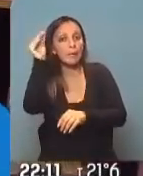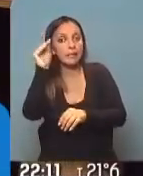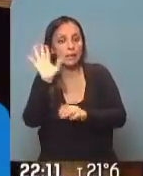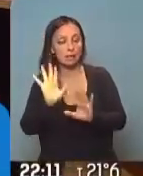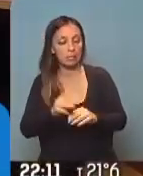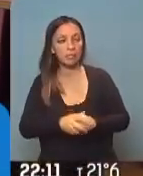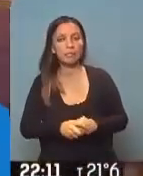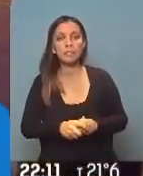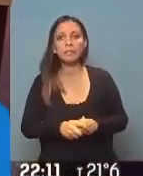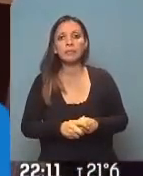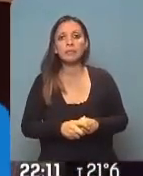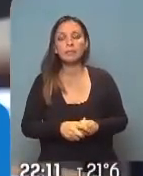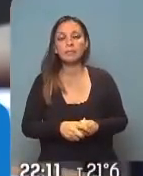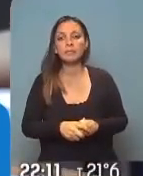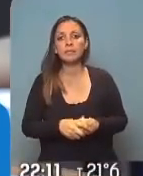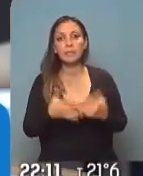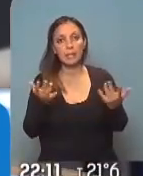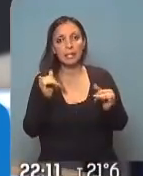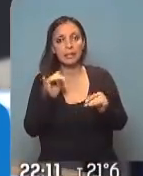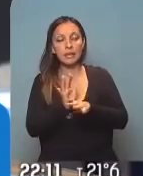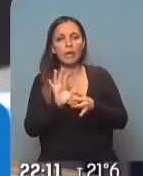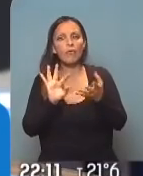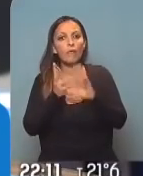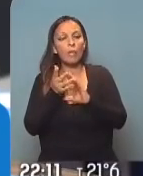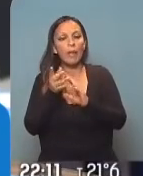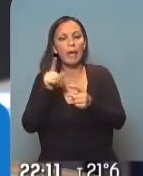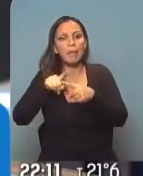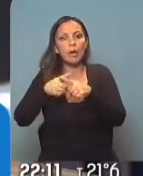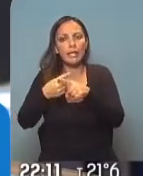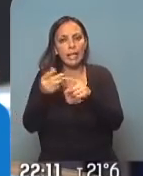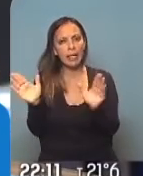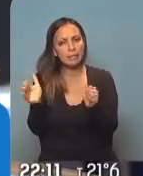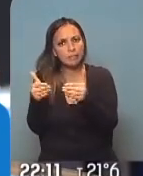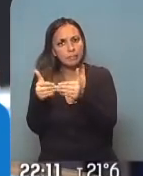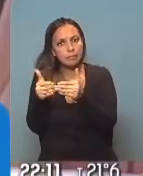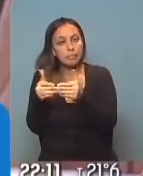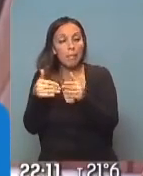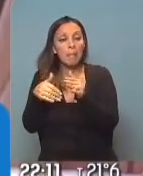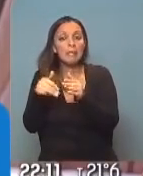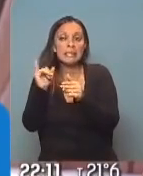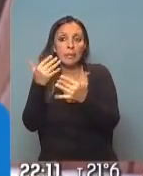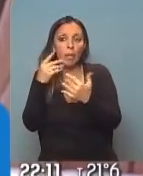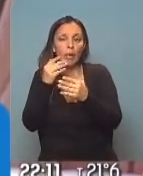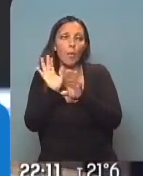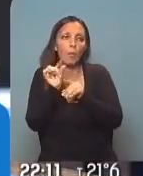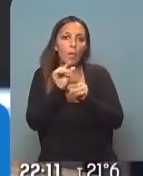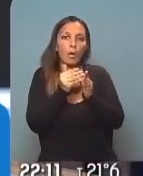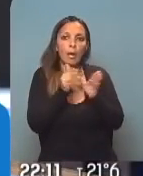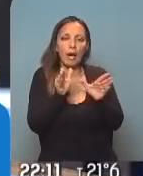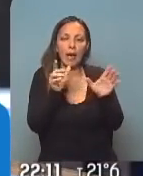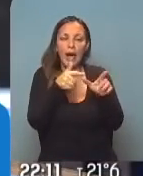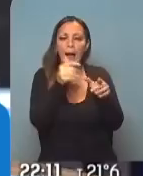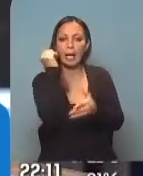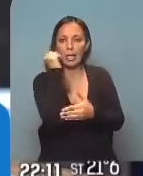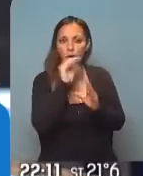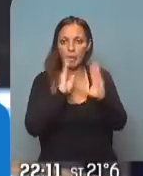mensajes divididos en diferentes ramas. Claro, un conservadurismo no liberal, salvo en la economía, en principio, uh-huh. Uno podría pensar. Porque uno de pronto está acostumbrado